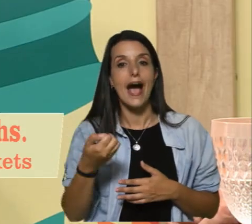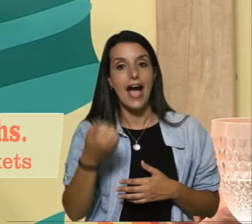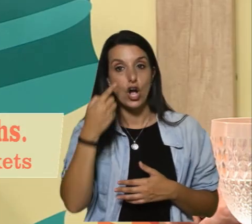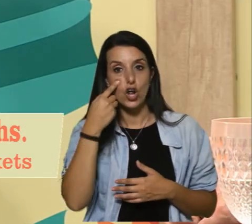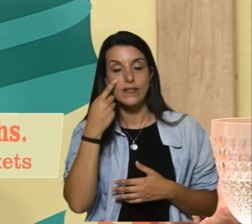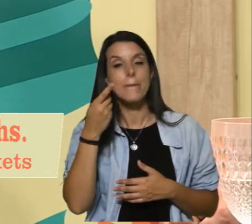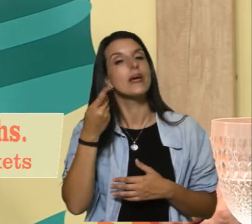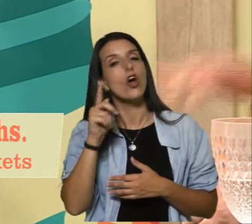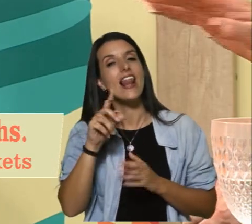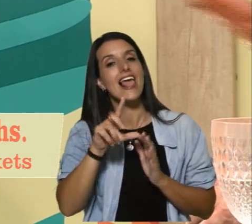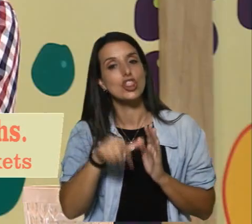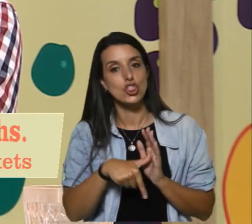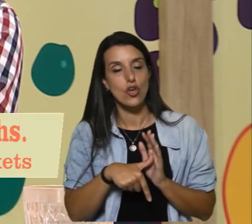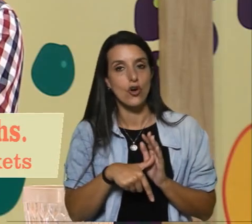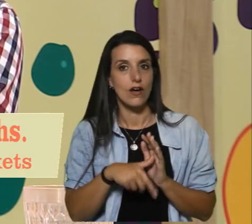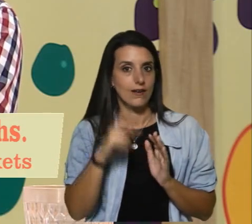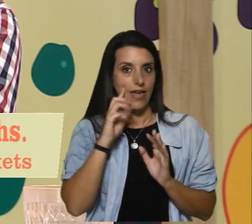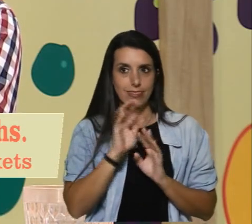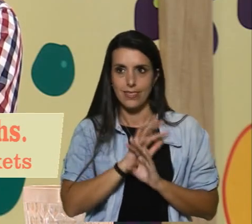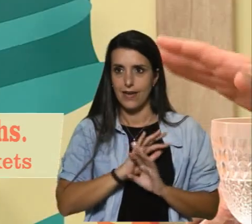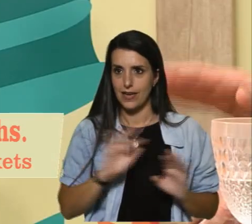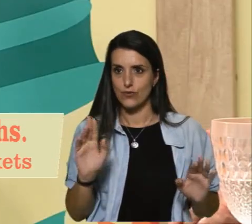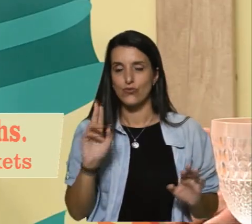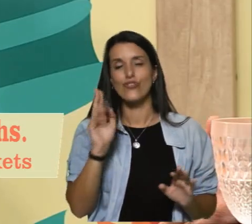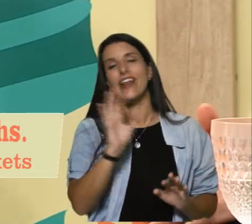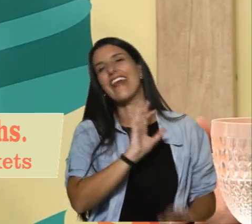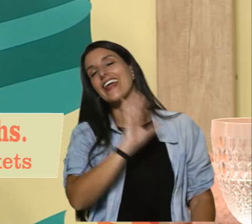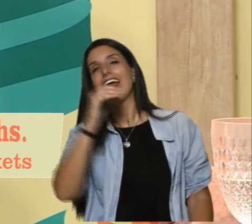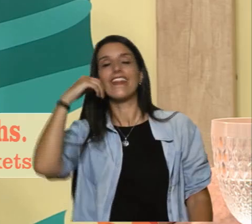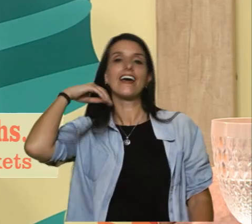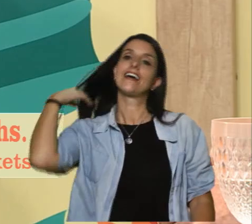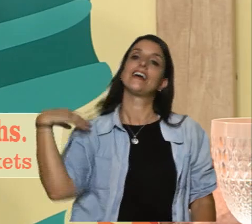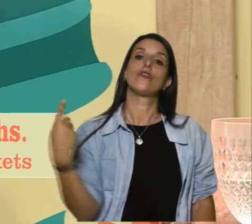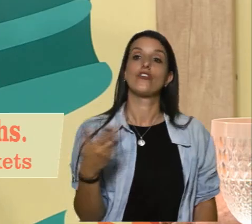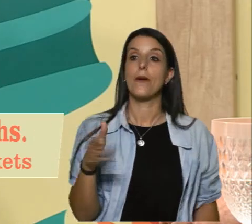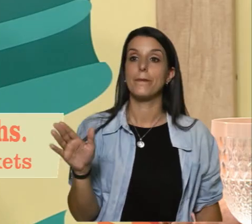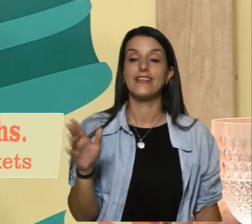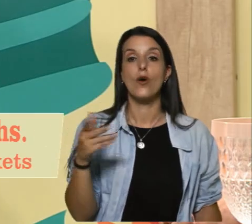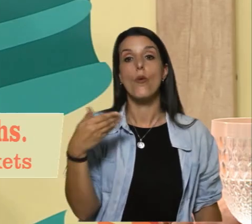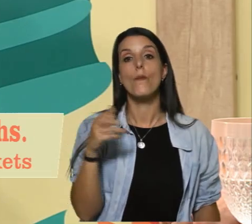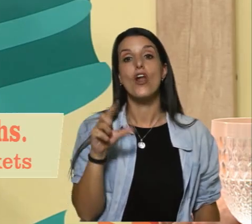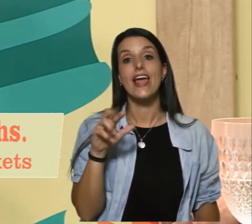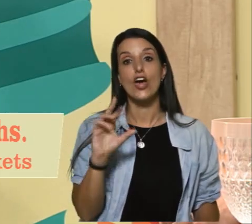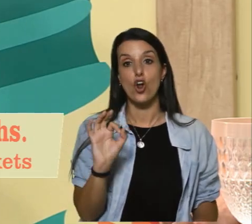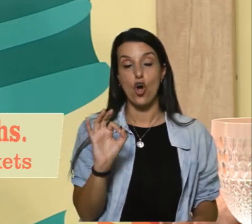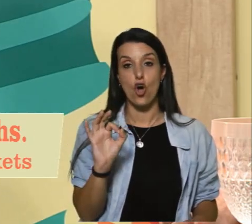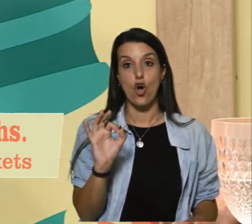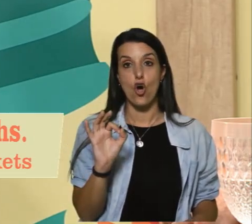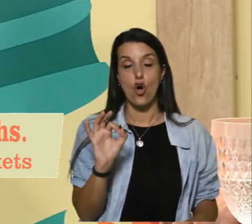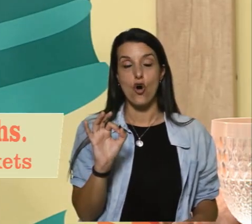un poquito más lento. ¿Y tiene nada que ver con el tango uruguayo? No tiene nada que ver. Al principio tocamos un bolero titulado...